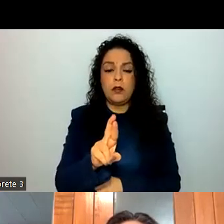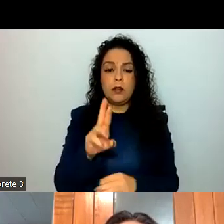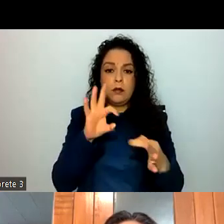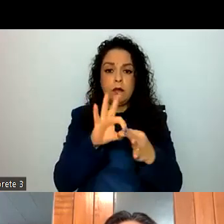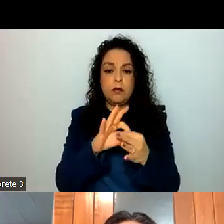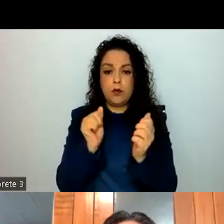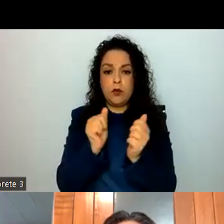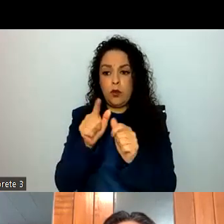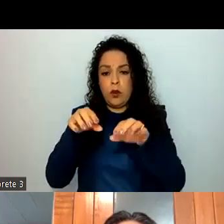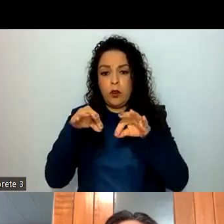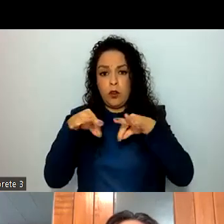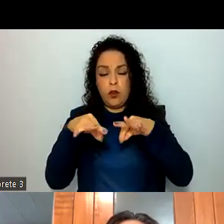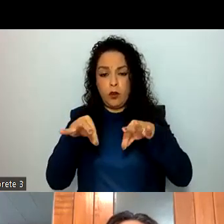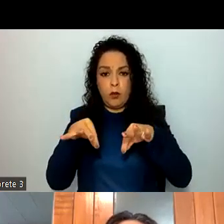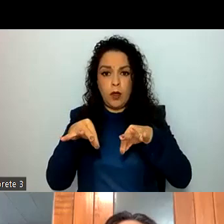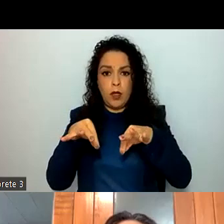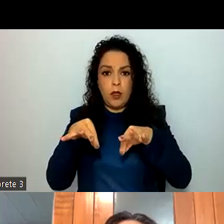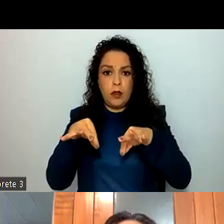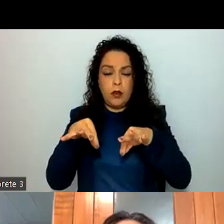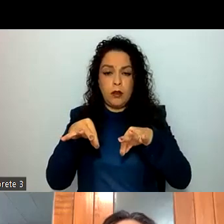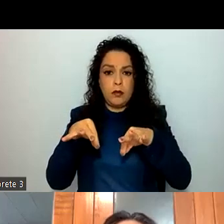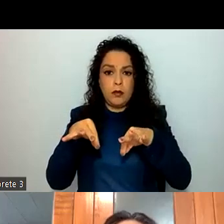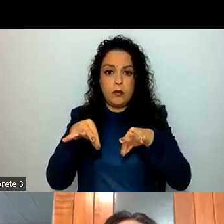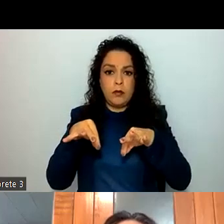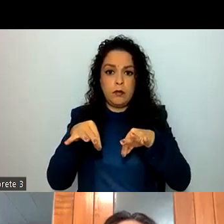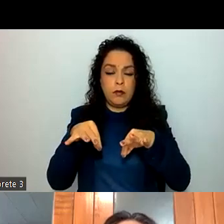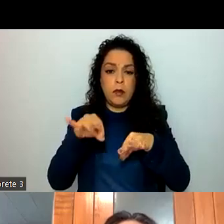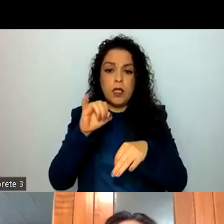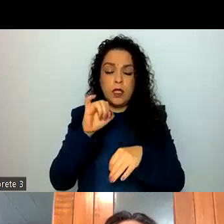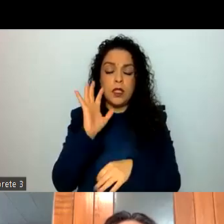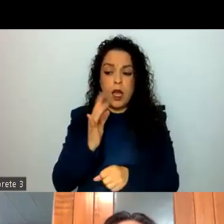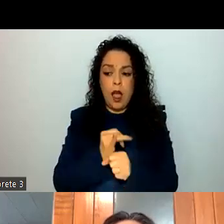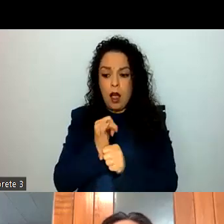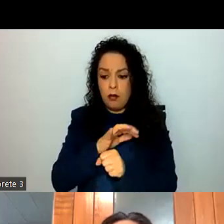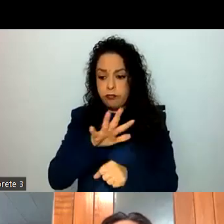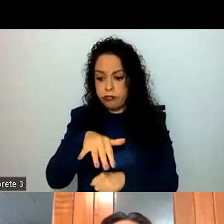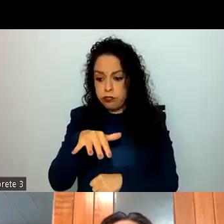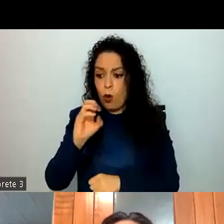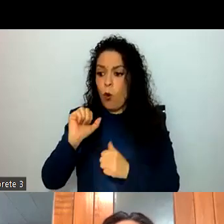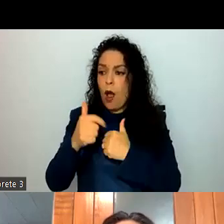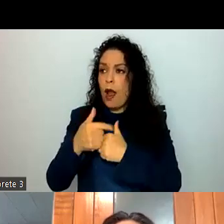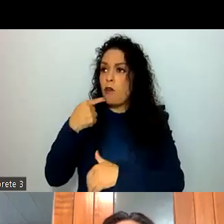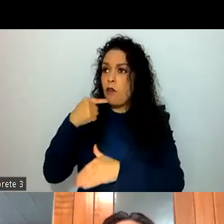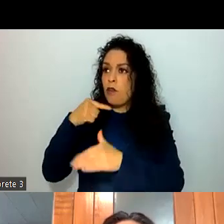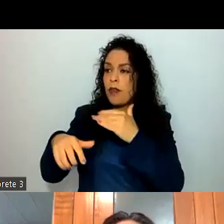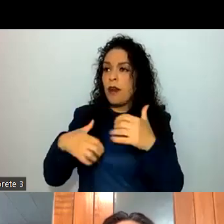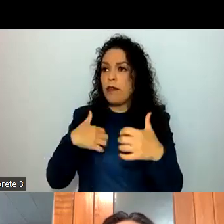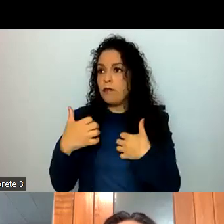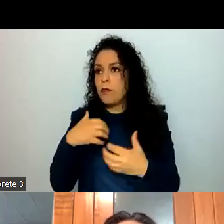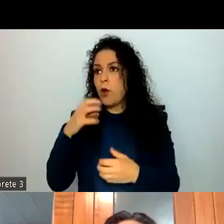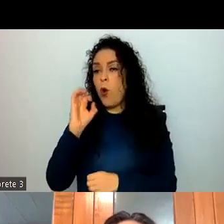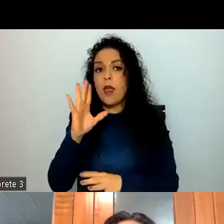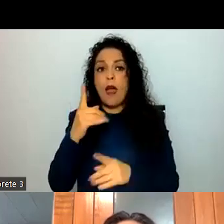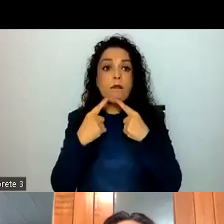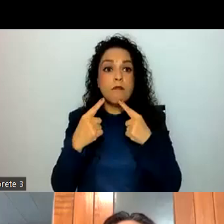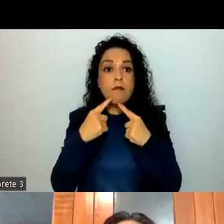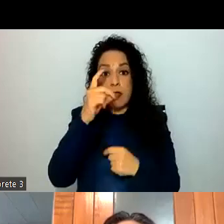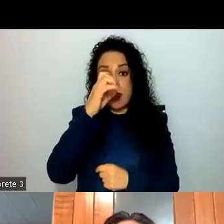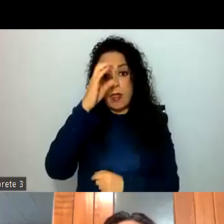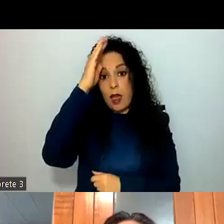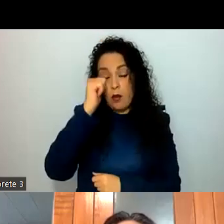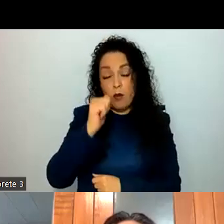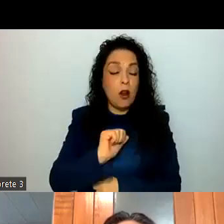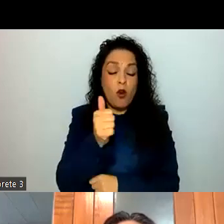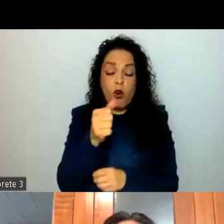la documentación donde consta el seguimiento o se realizó alguna denuncia, queja, punto de acuerdo, etcétera, derivado de los